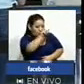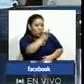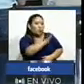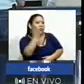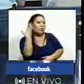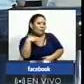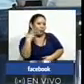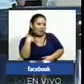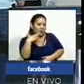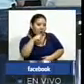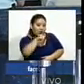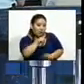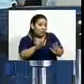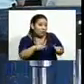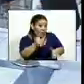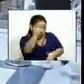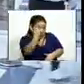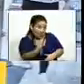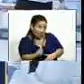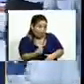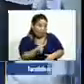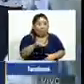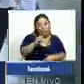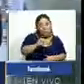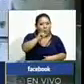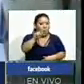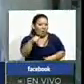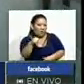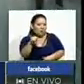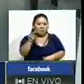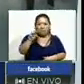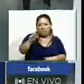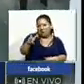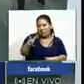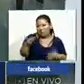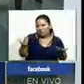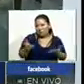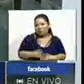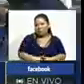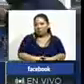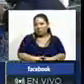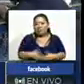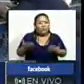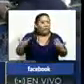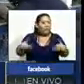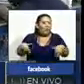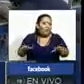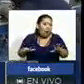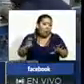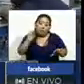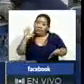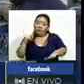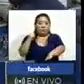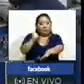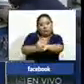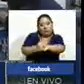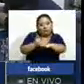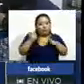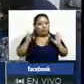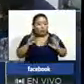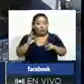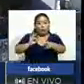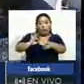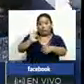probablemente esto sea para este día y a partir del jueves, miércoles, por ahí. Ya está normalizado o ya está establecido un poquito mejor